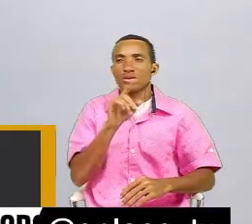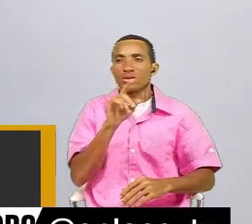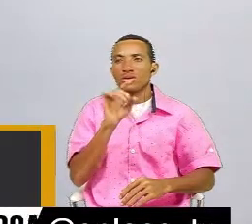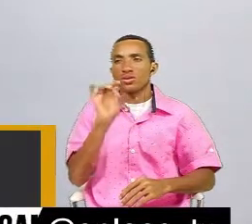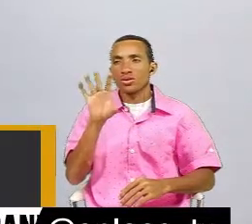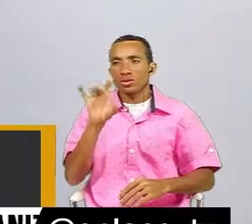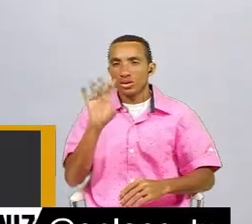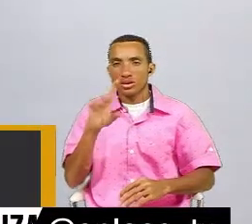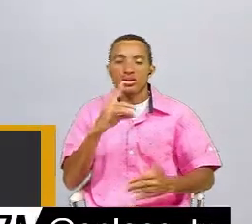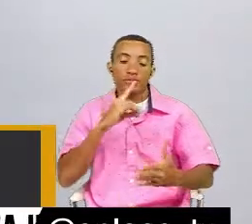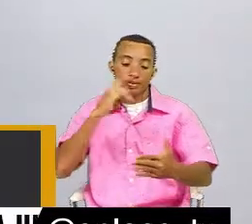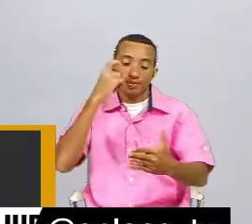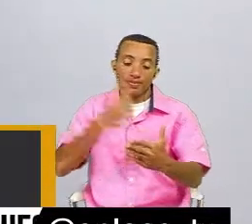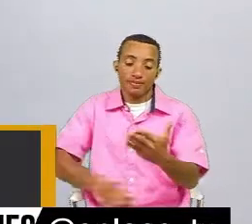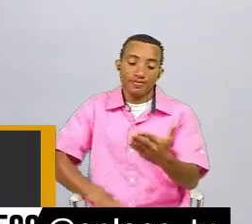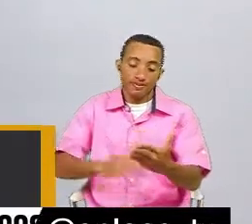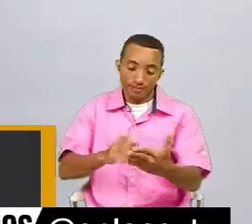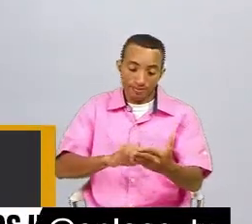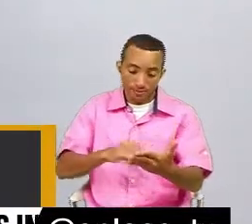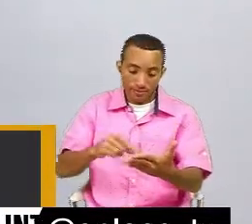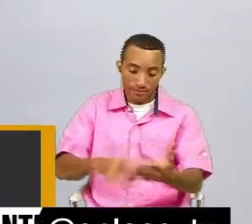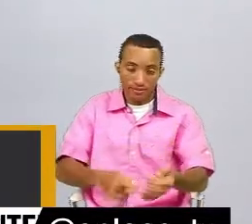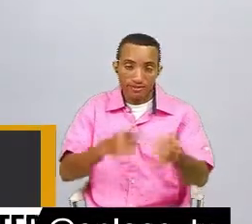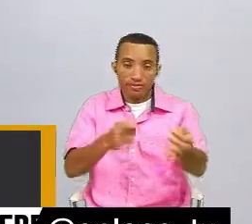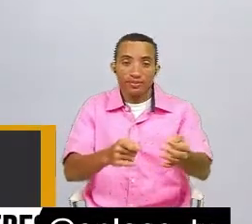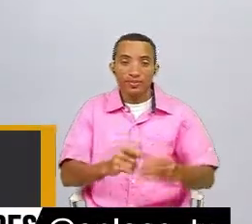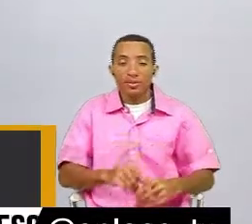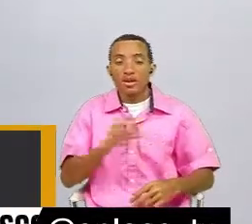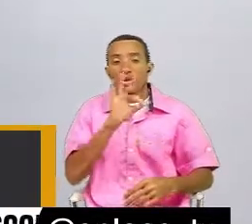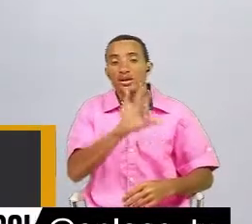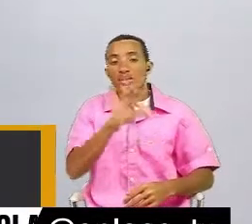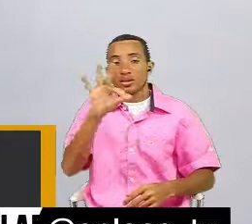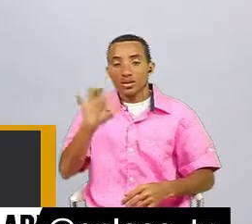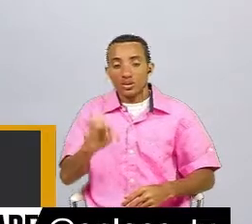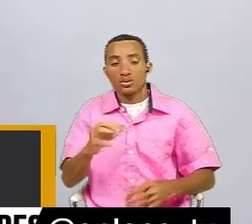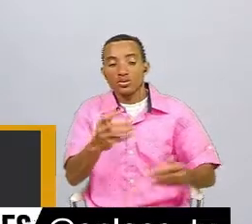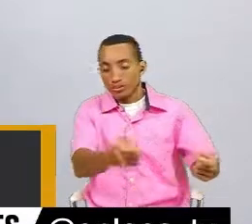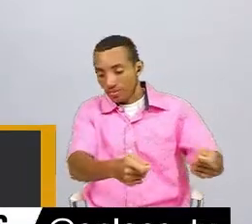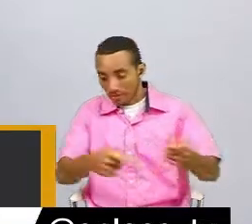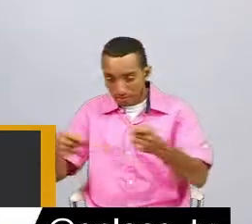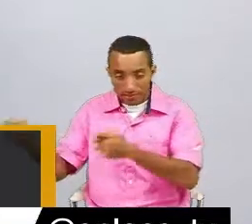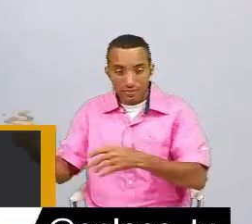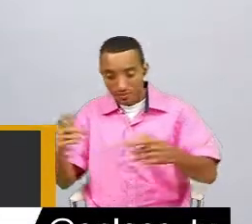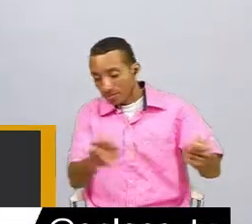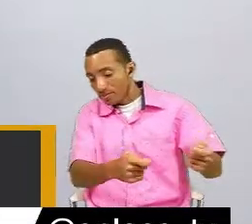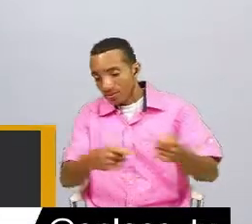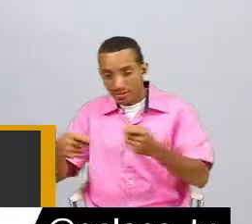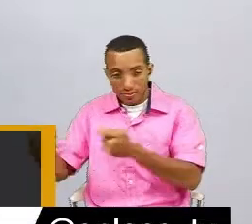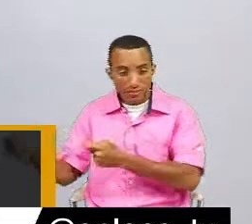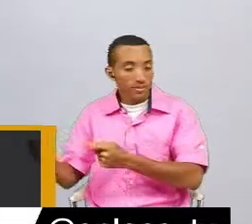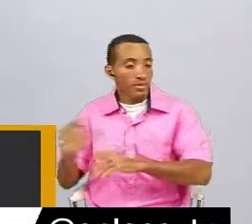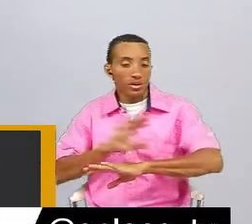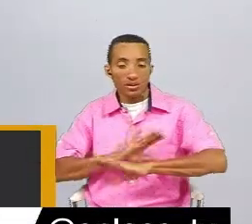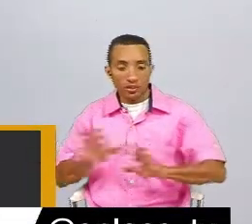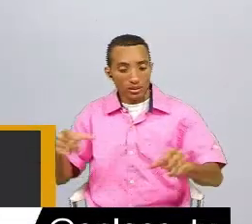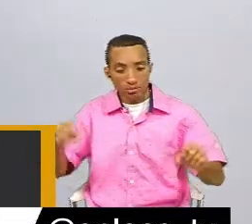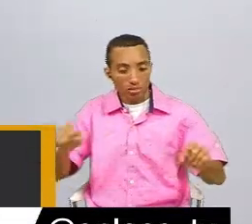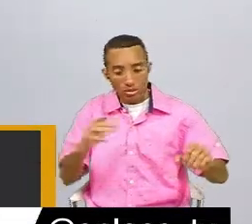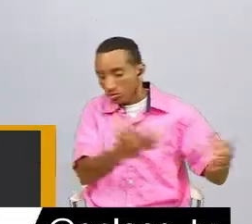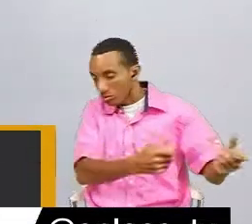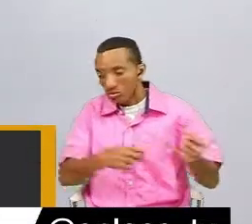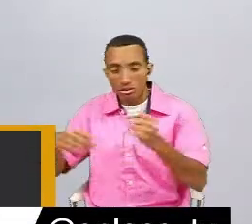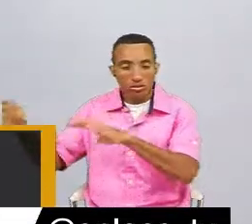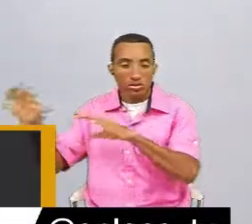115 comparendos, 38 vehículos inmovilizados por el tema de transporte ilegal. Y todos los días